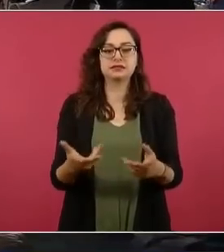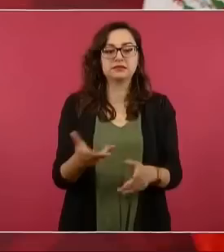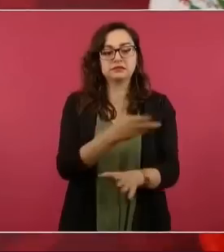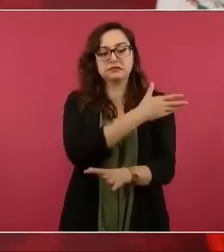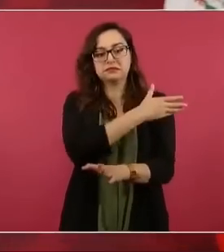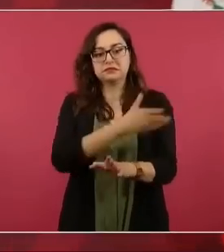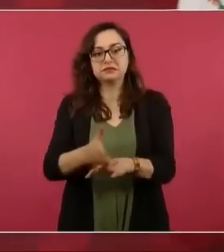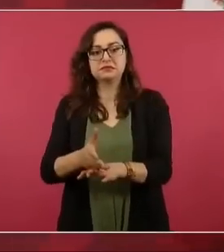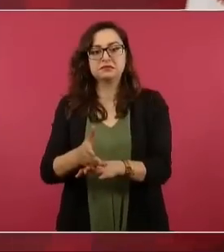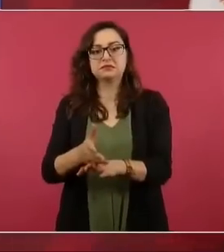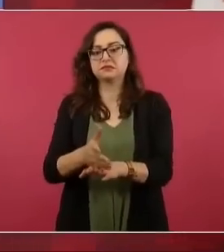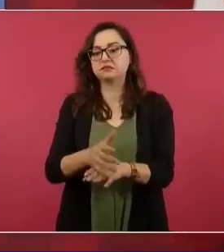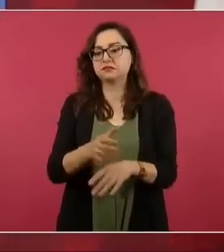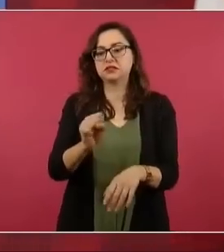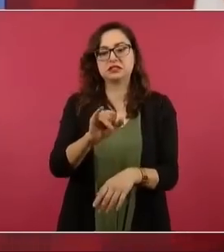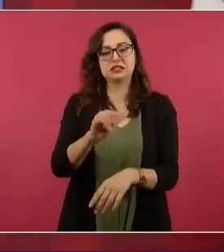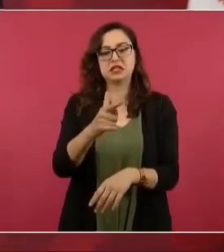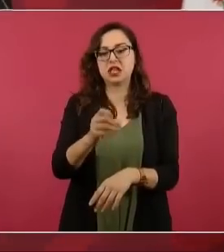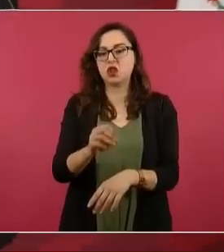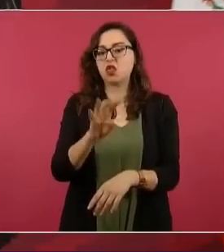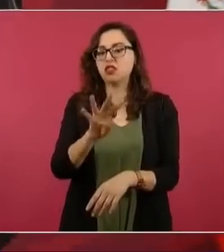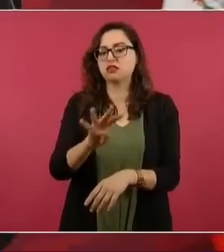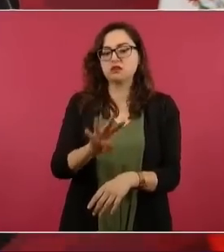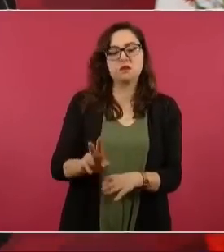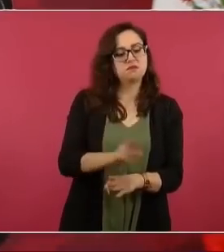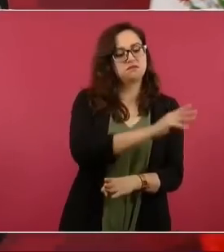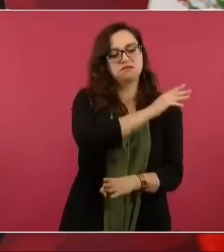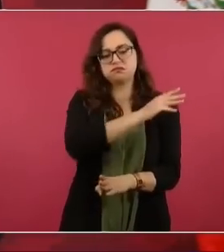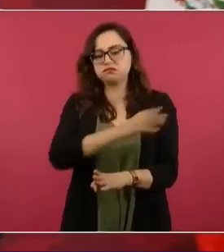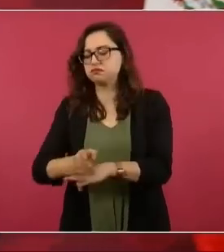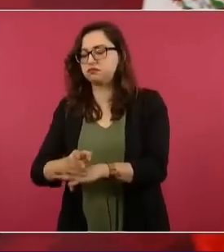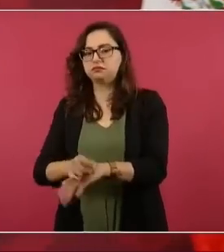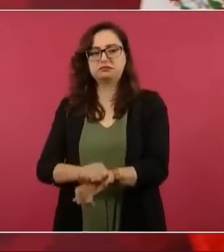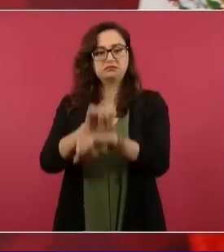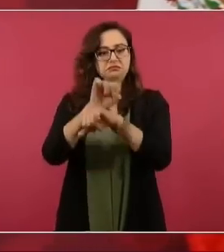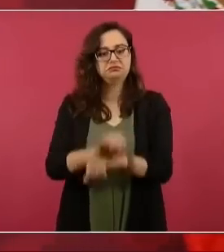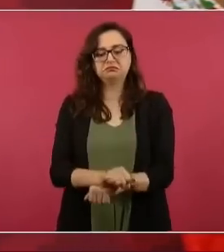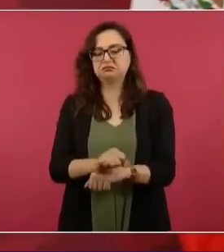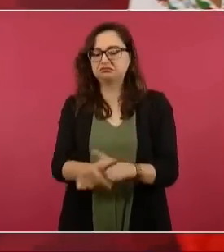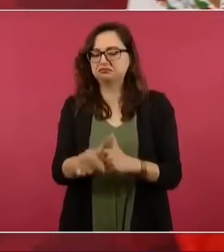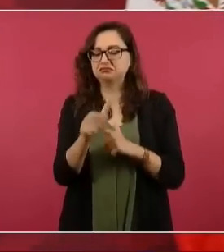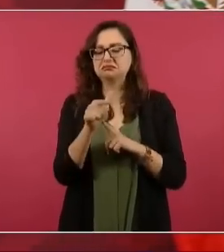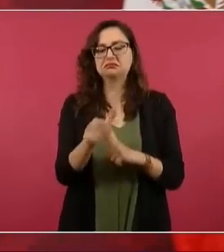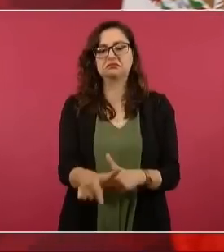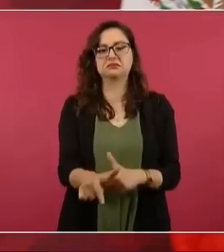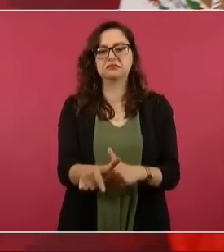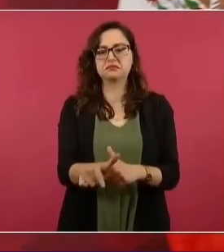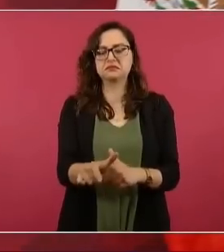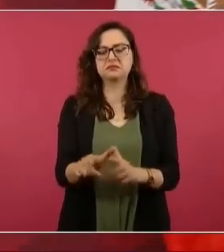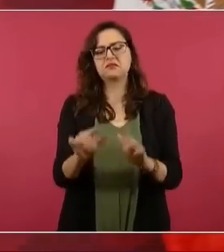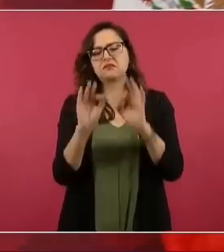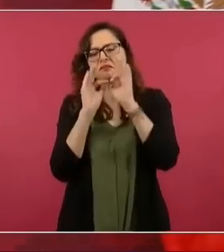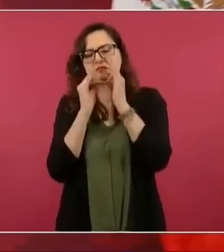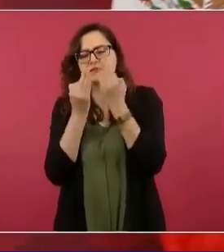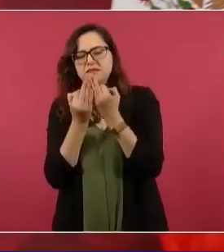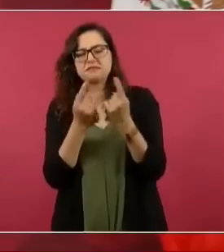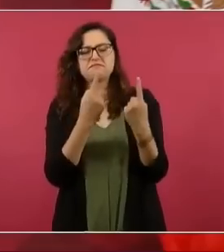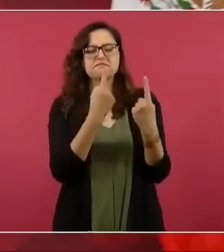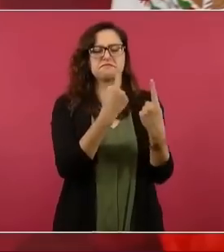todo el siglo XIX prácticamente la esclavitud en la modalidad